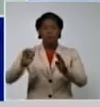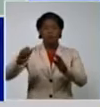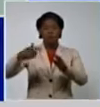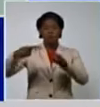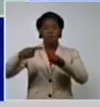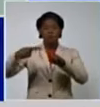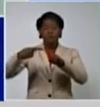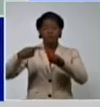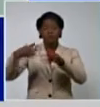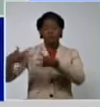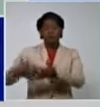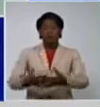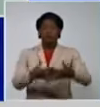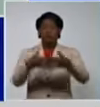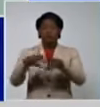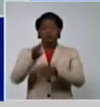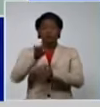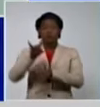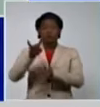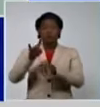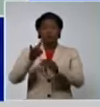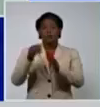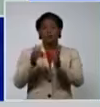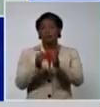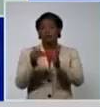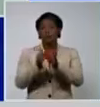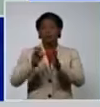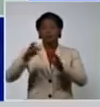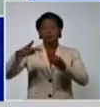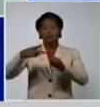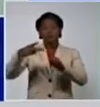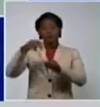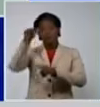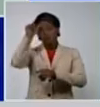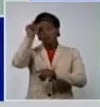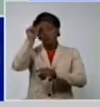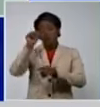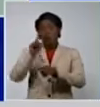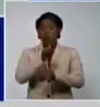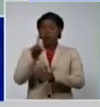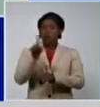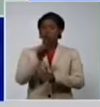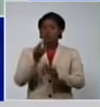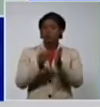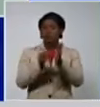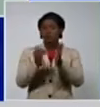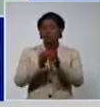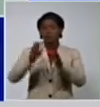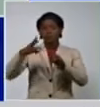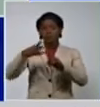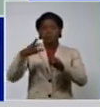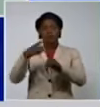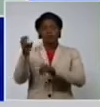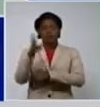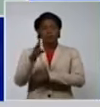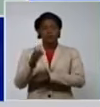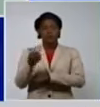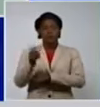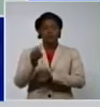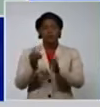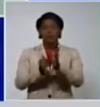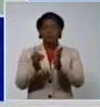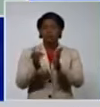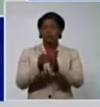más de 29 millones, la India con más de 11 millones y Brasil con más de 10 millones y